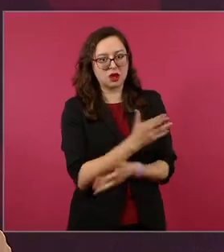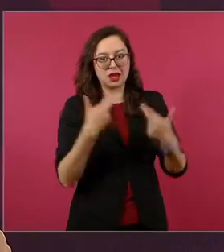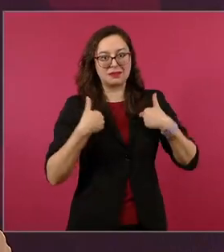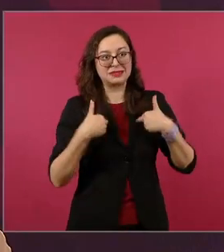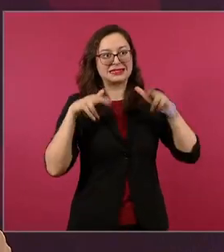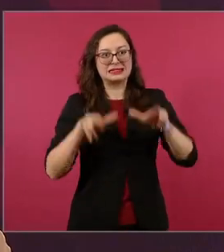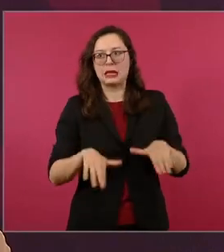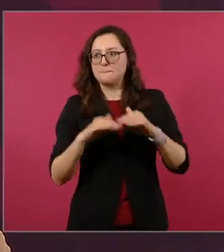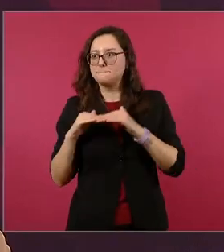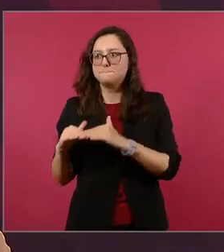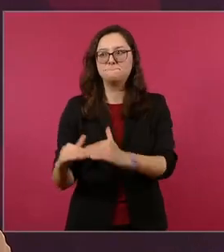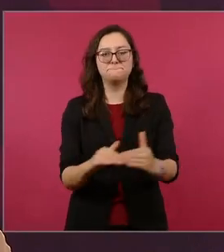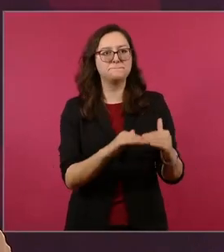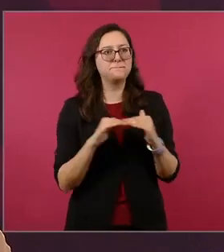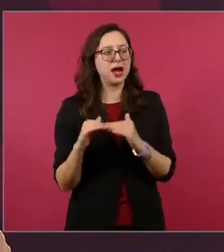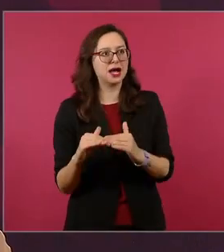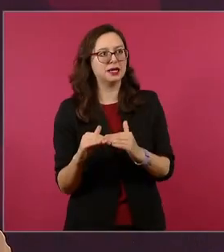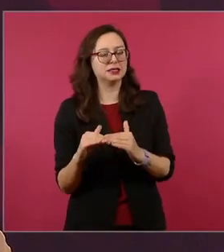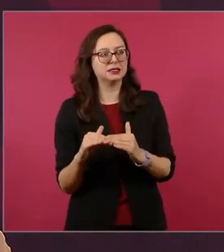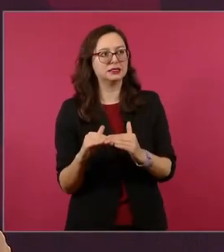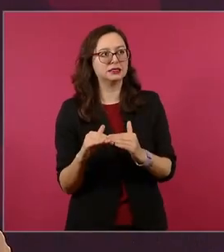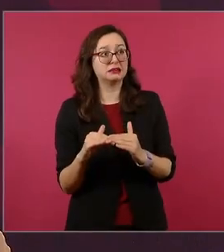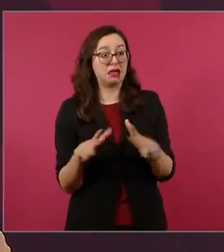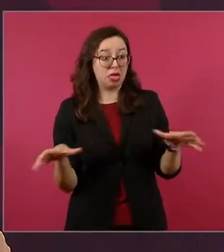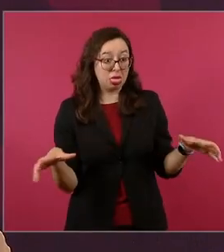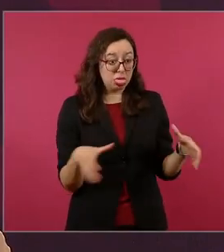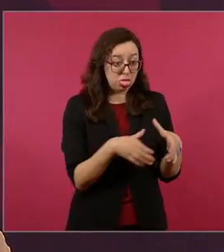grupo, como era,